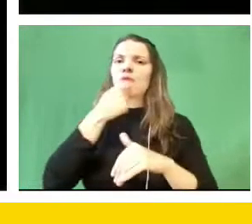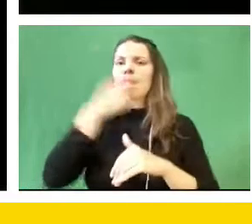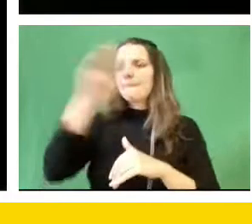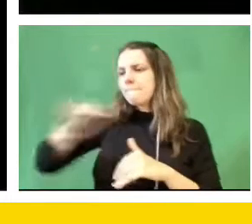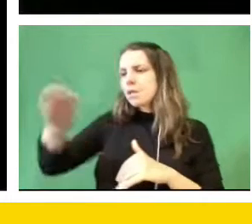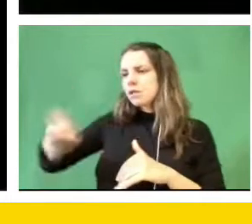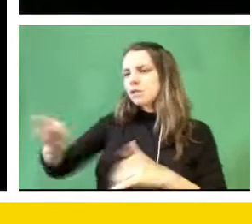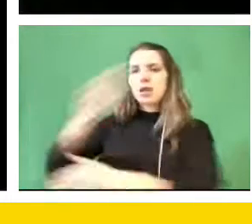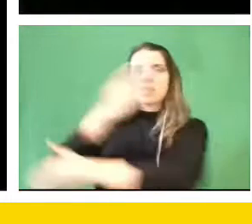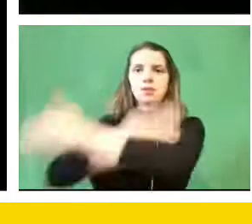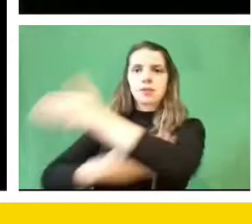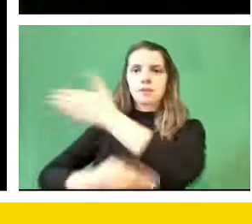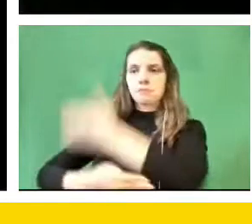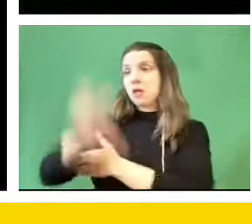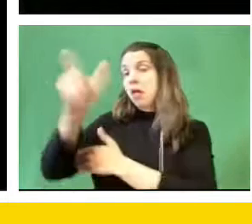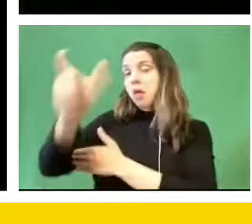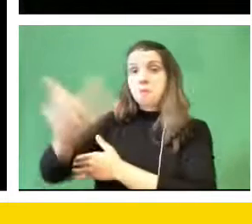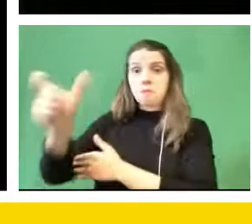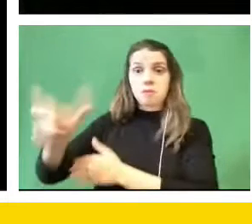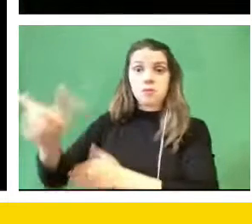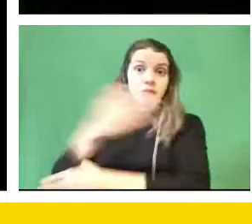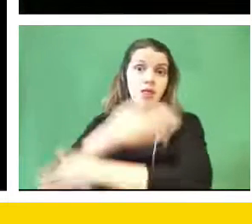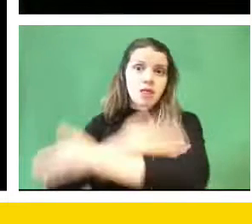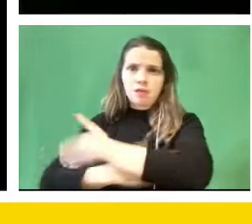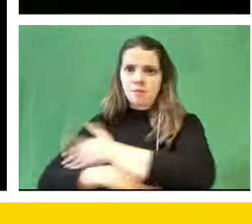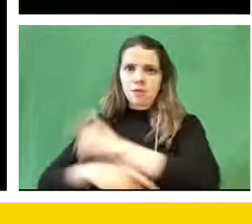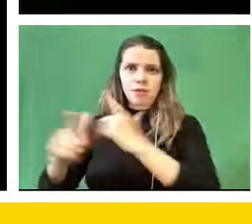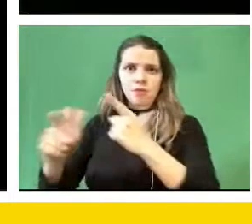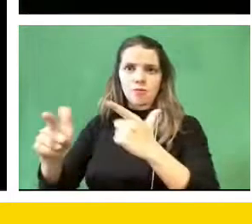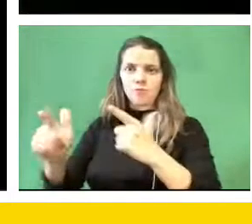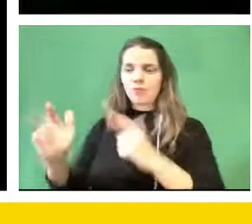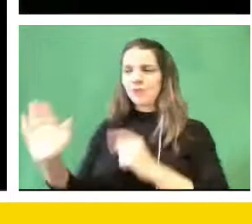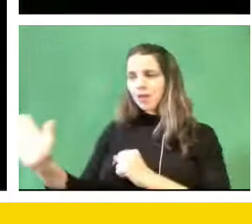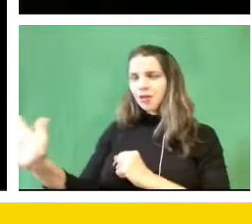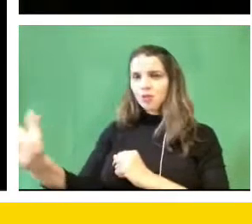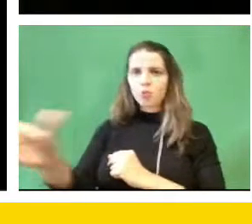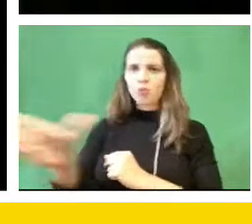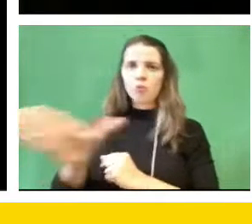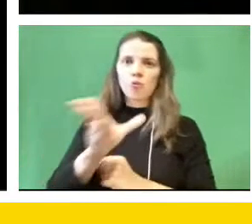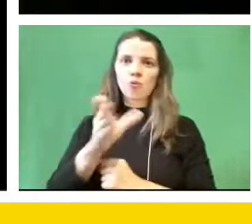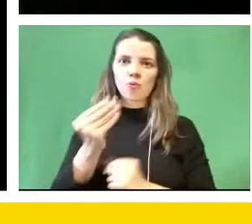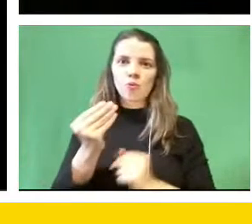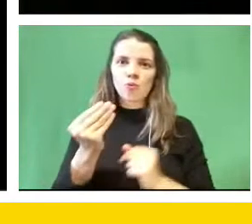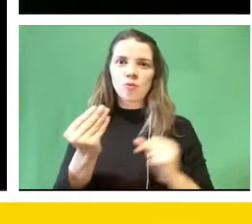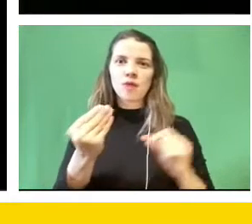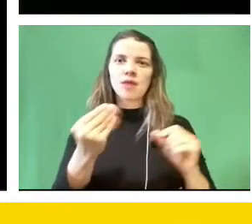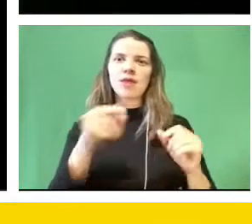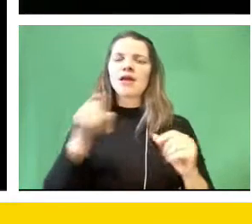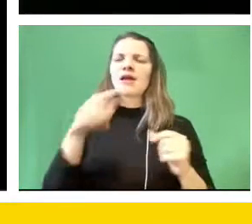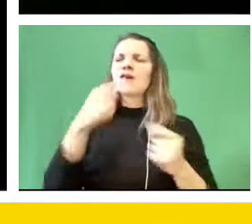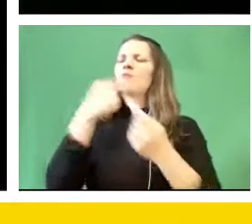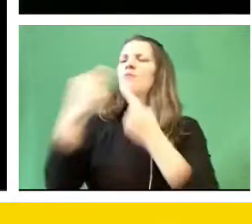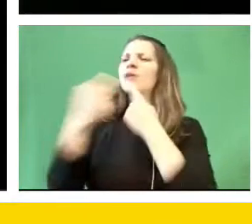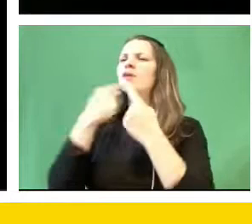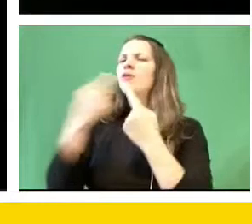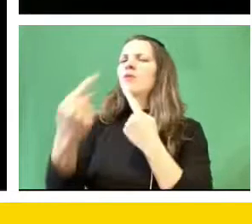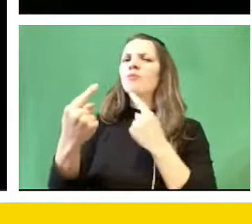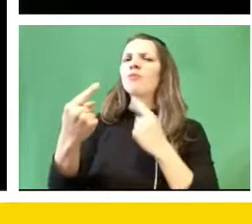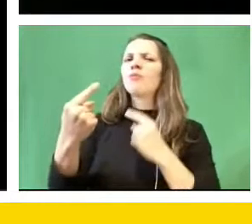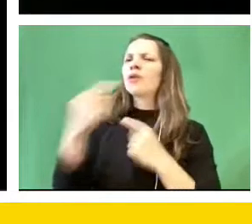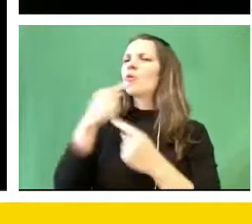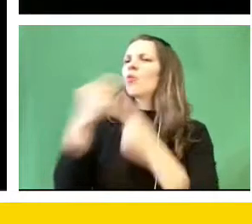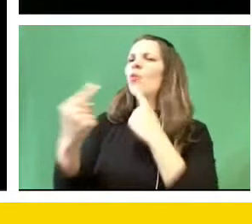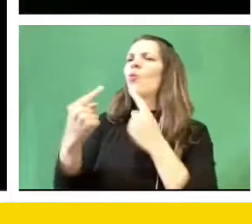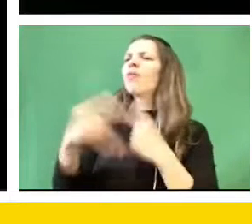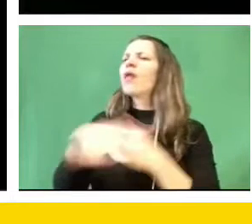discapacidad, a partir de algunas herramientas que ya las vamos a presentar, como encuestas y análisis del lugar. Se